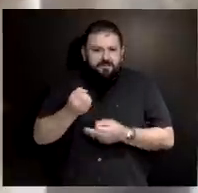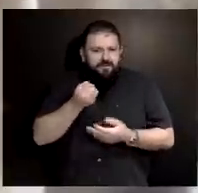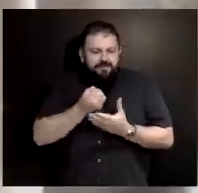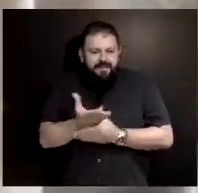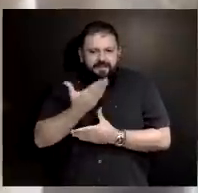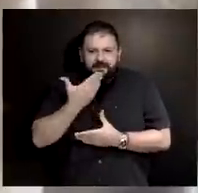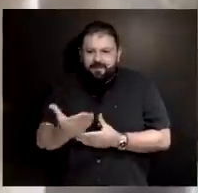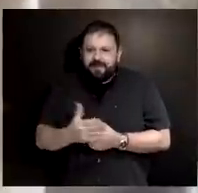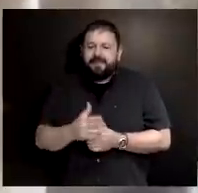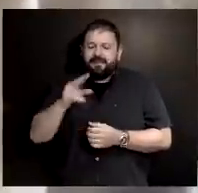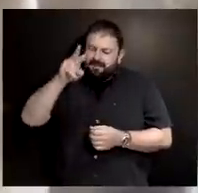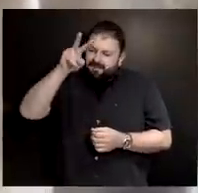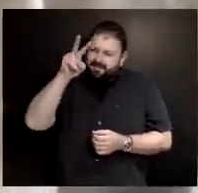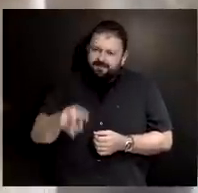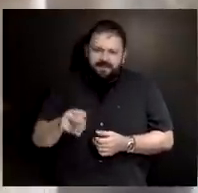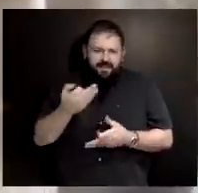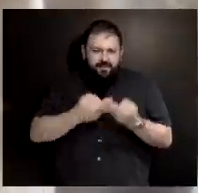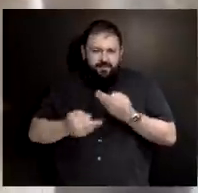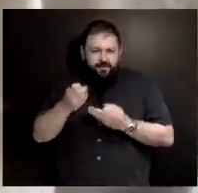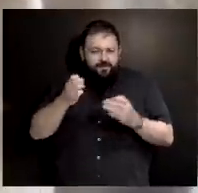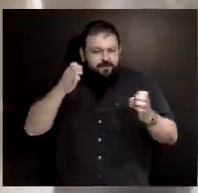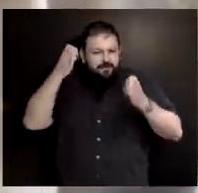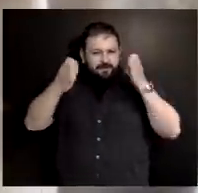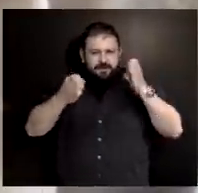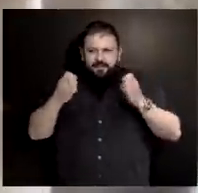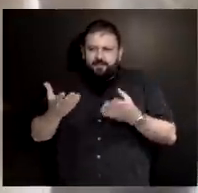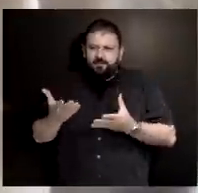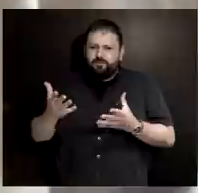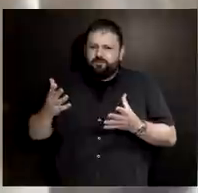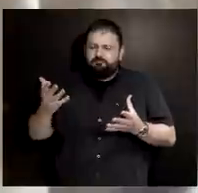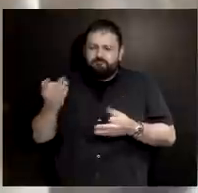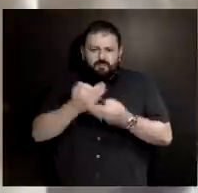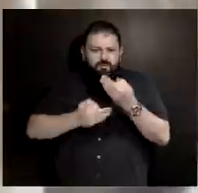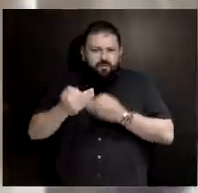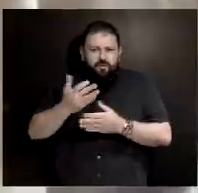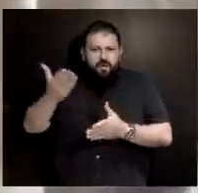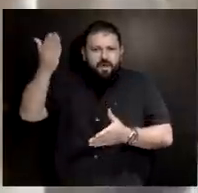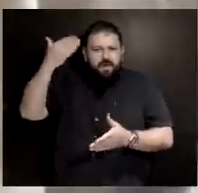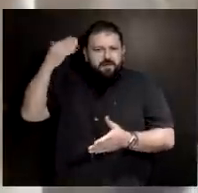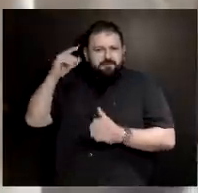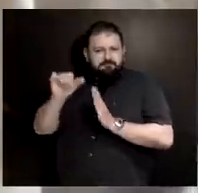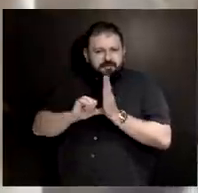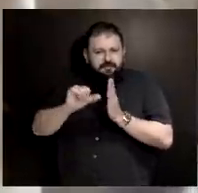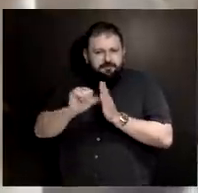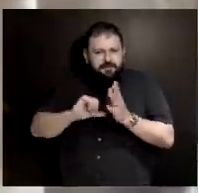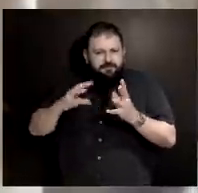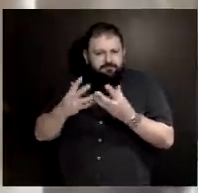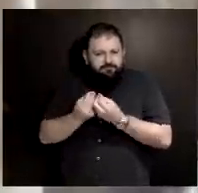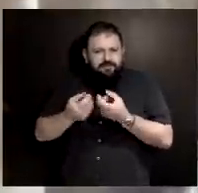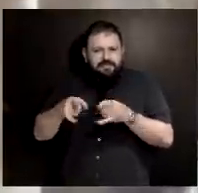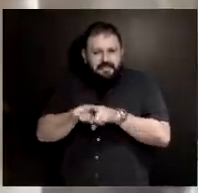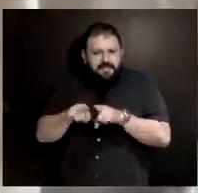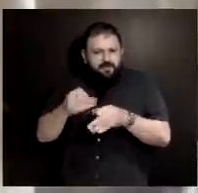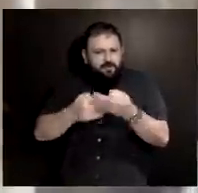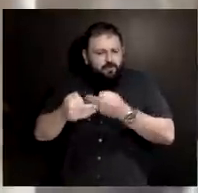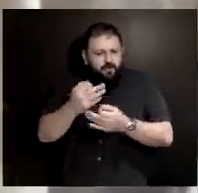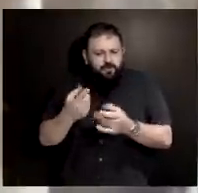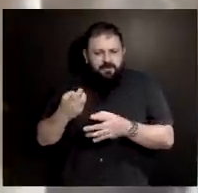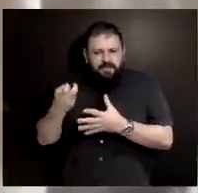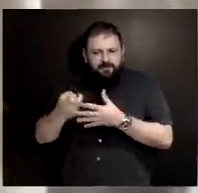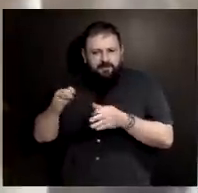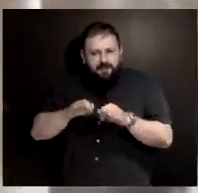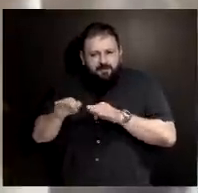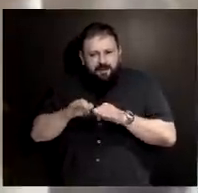jornada de eventos que tuvimos y comparando con todos los cierres de meses que ustedes estuvieron logrando y el crecimiento